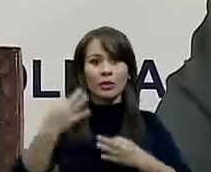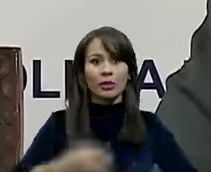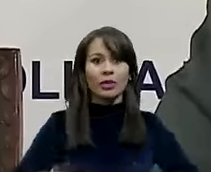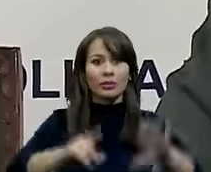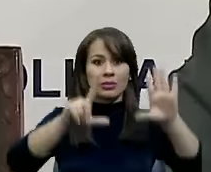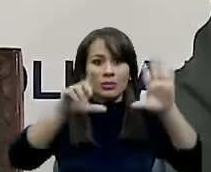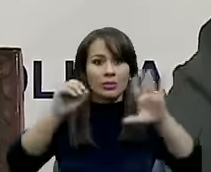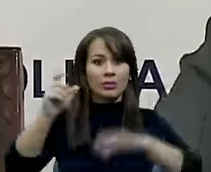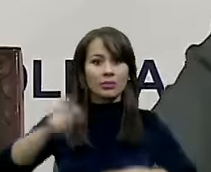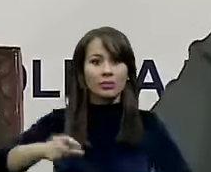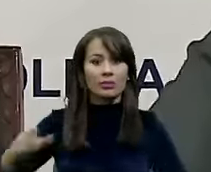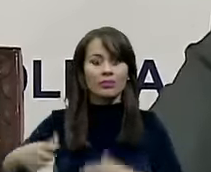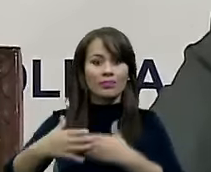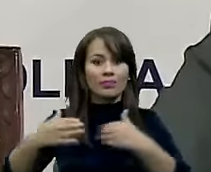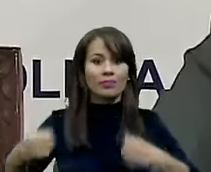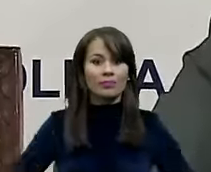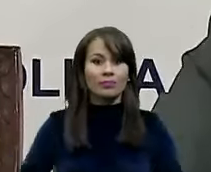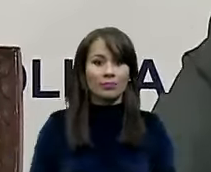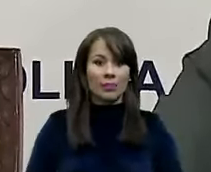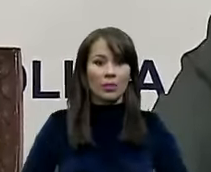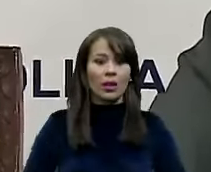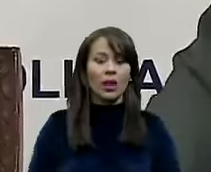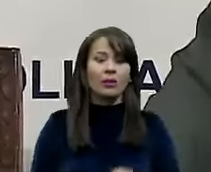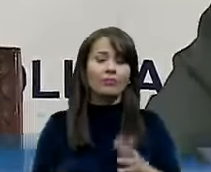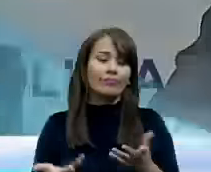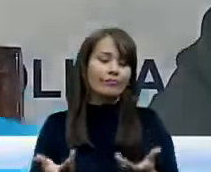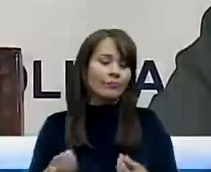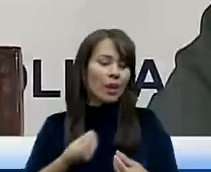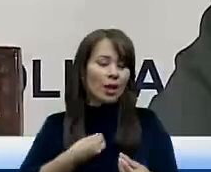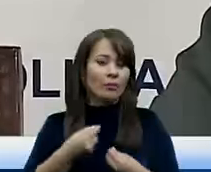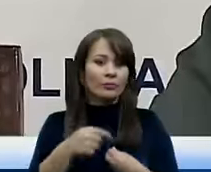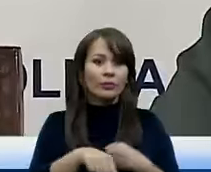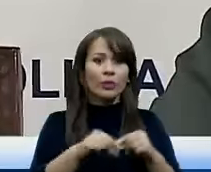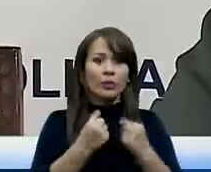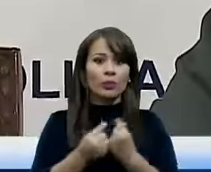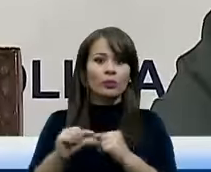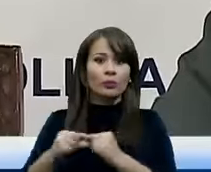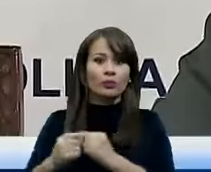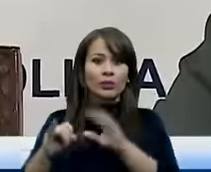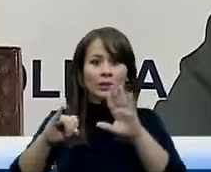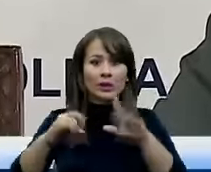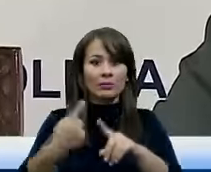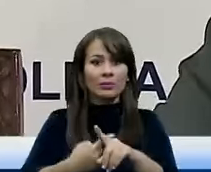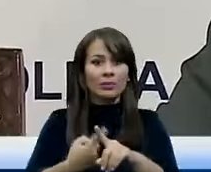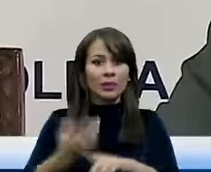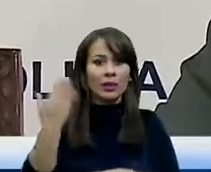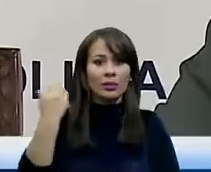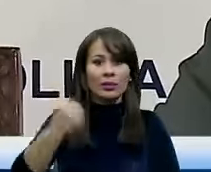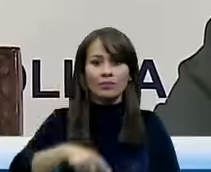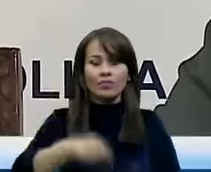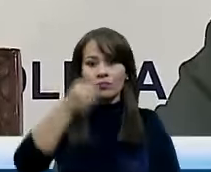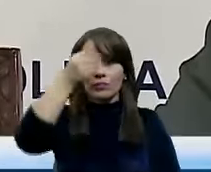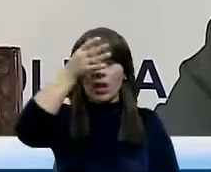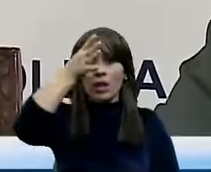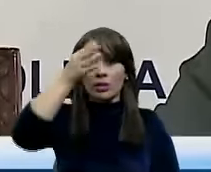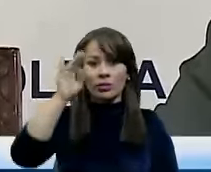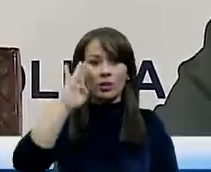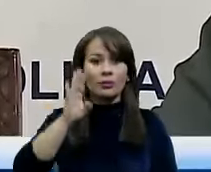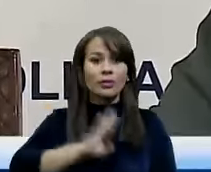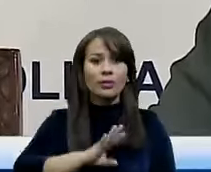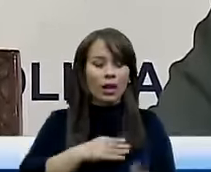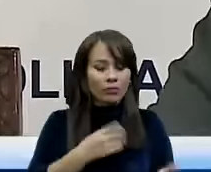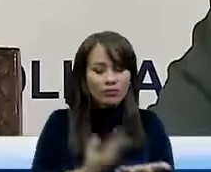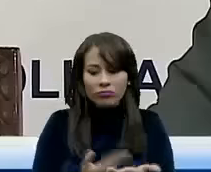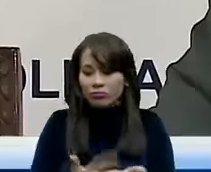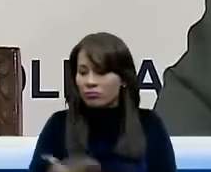70 personas detenidas, pues básicamente eran organizaciones que hace 6 meses la Unidad de Inteligencia Antidelincuencial de la Policía los venía